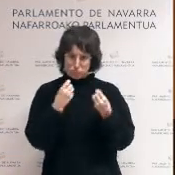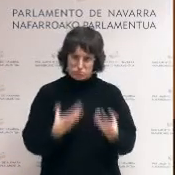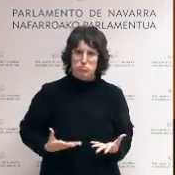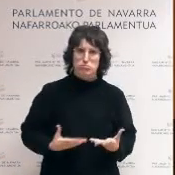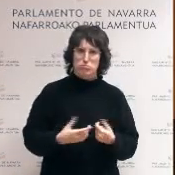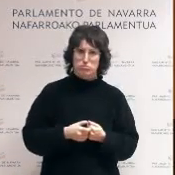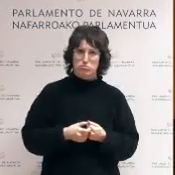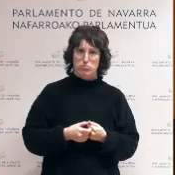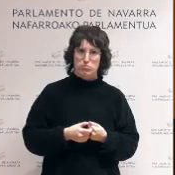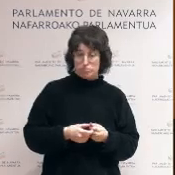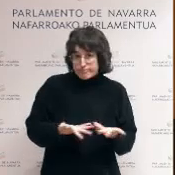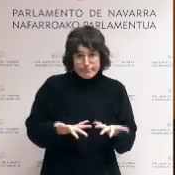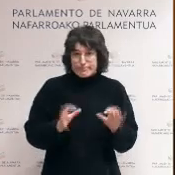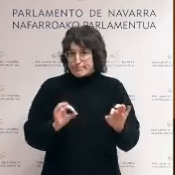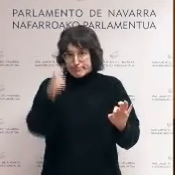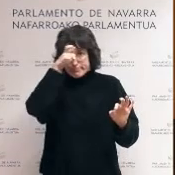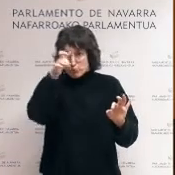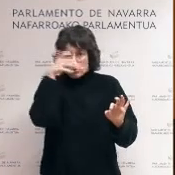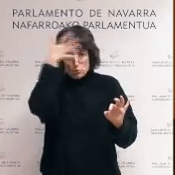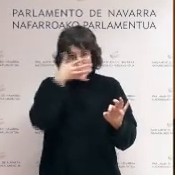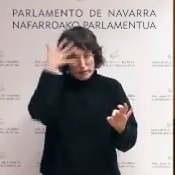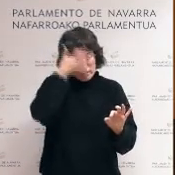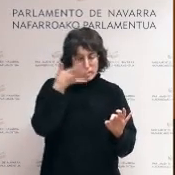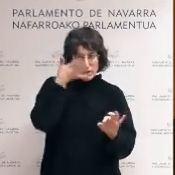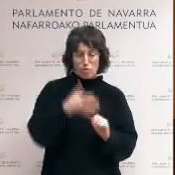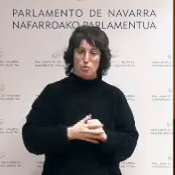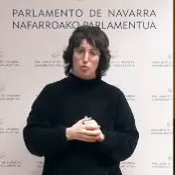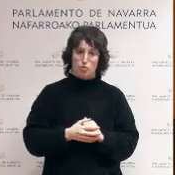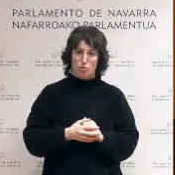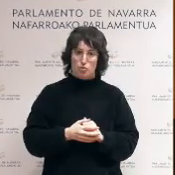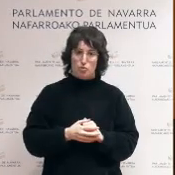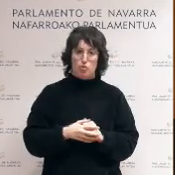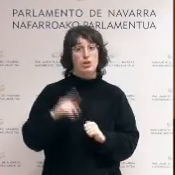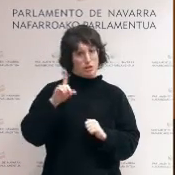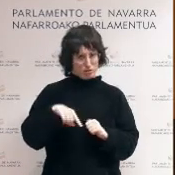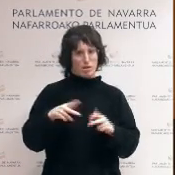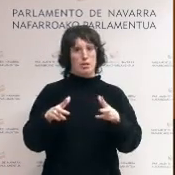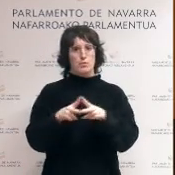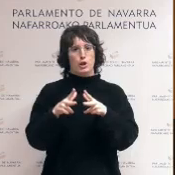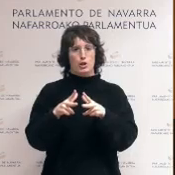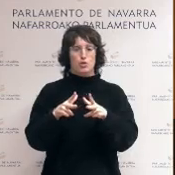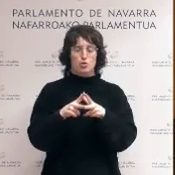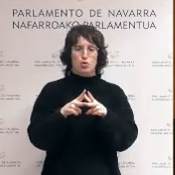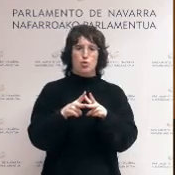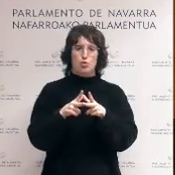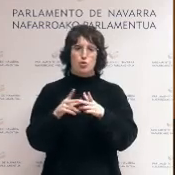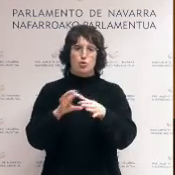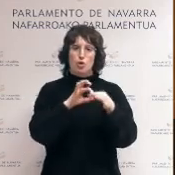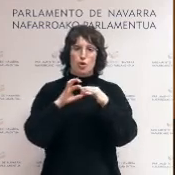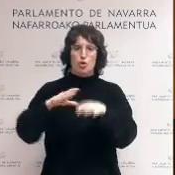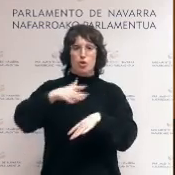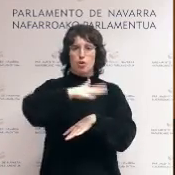medio rural navarro, pero también y socialmente a unas zonas, a un sector